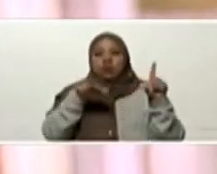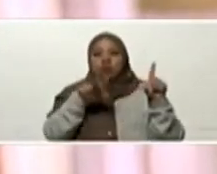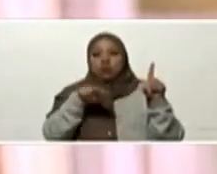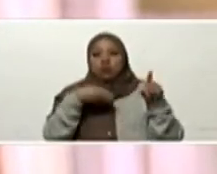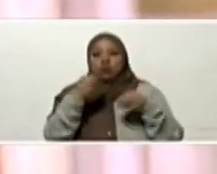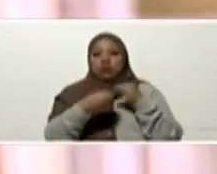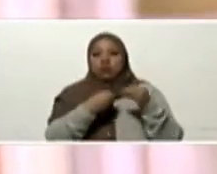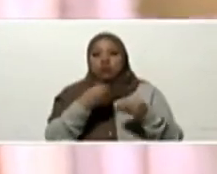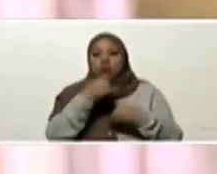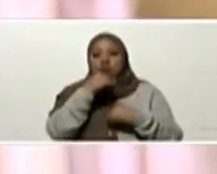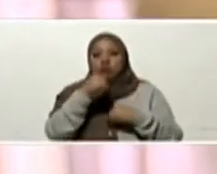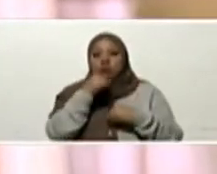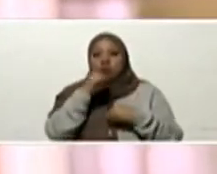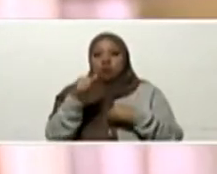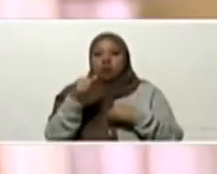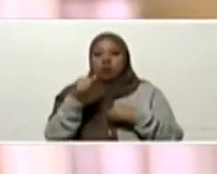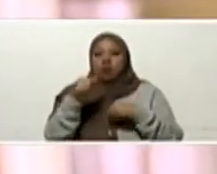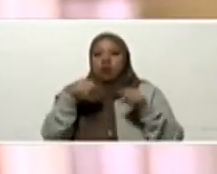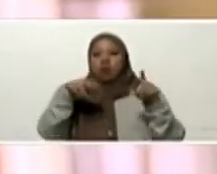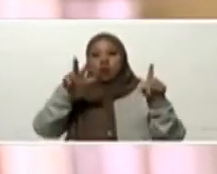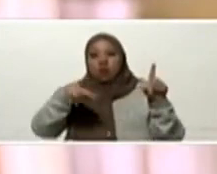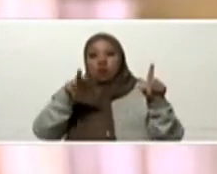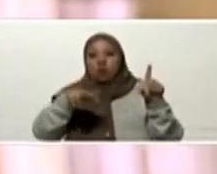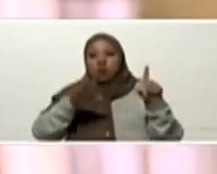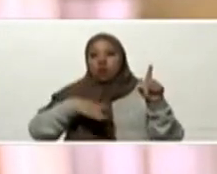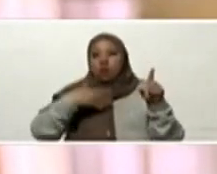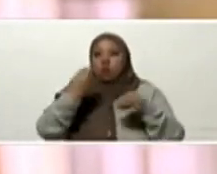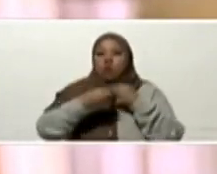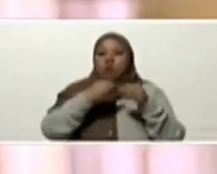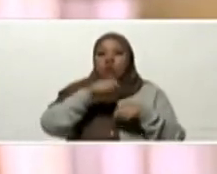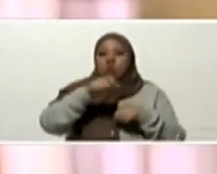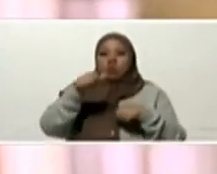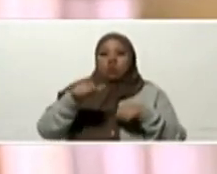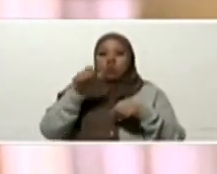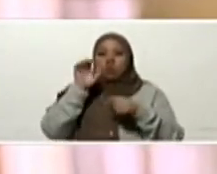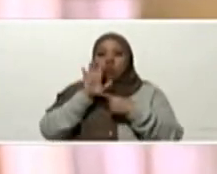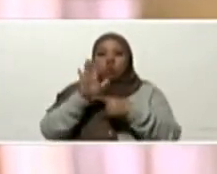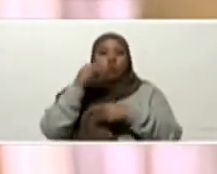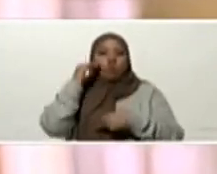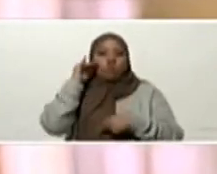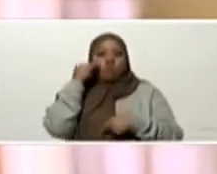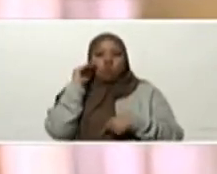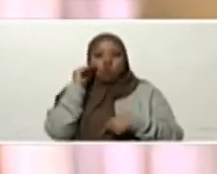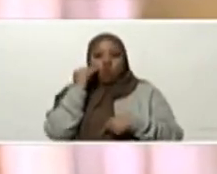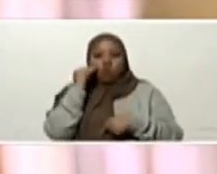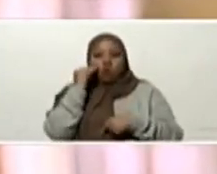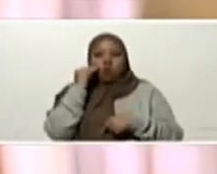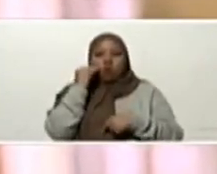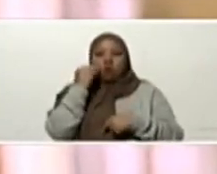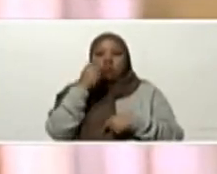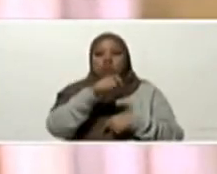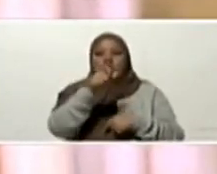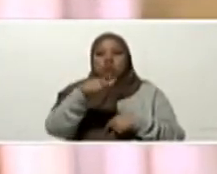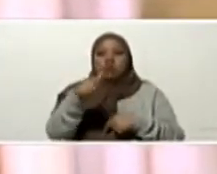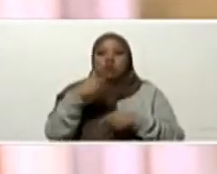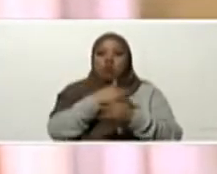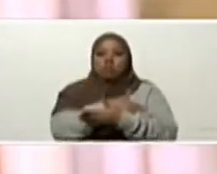pone en su página de Instagram, o lo pone la gente en su muro de Facebook. Así que muchas veces llega